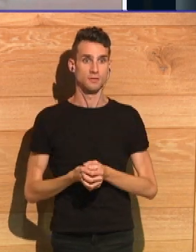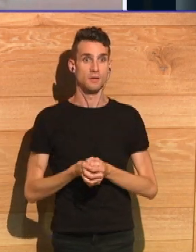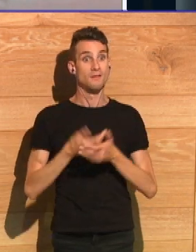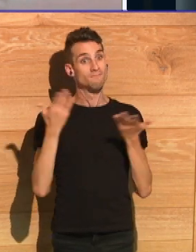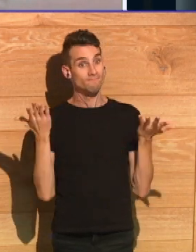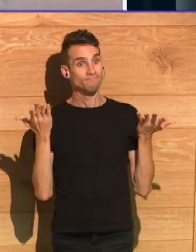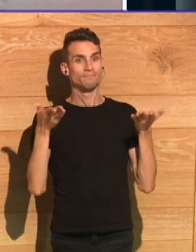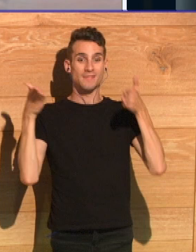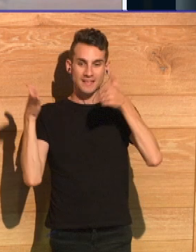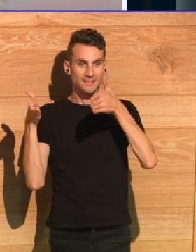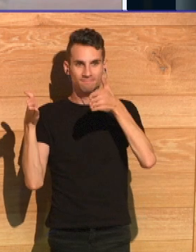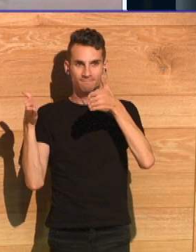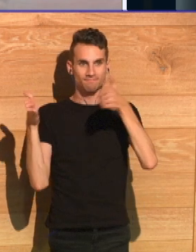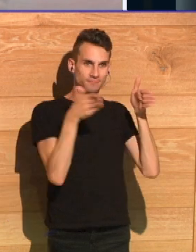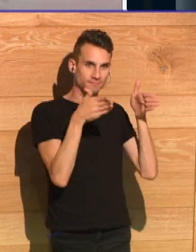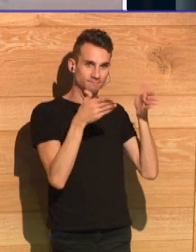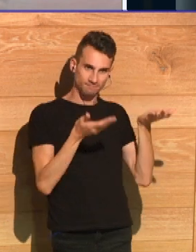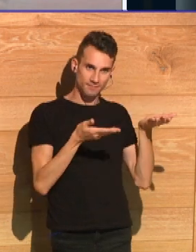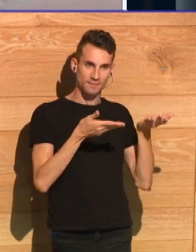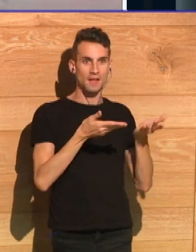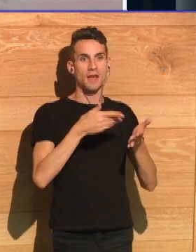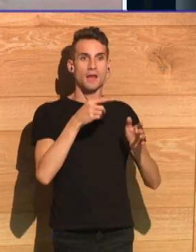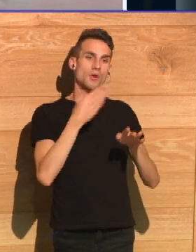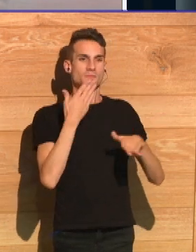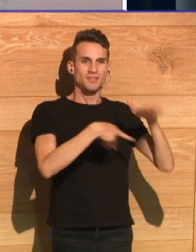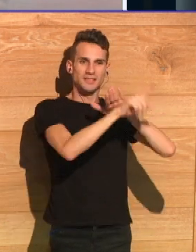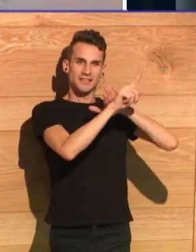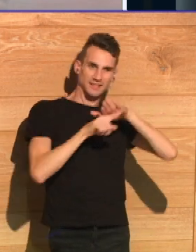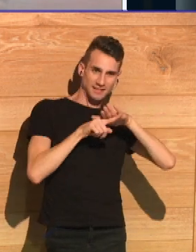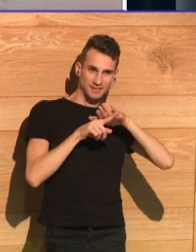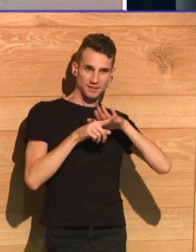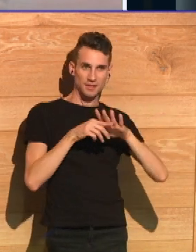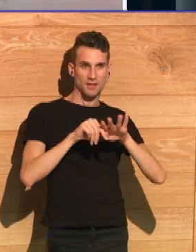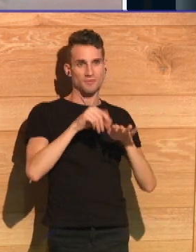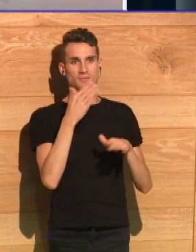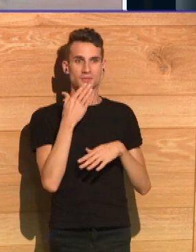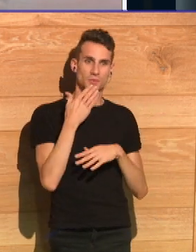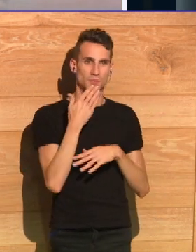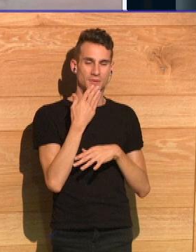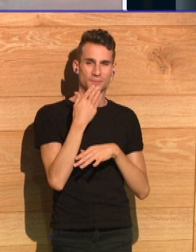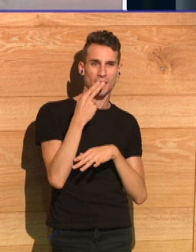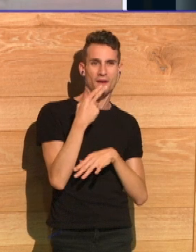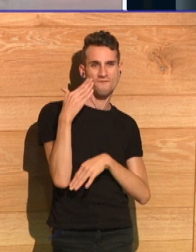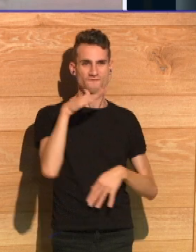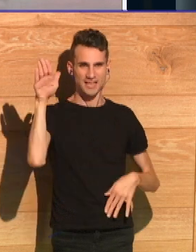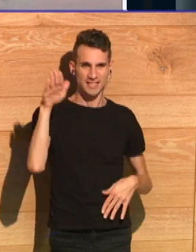eso, estamos como involucionando en una especie de fascistas. No